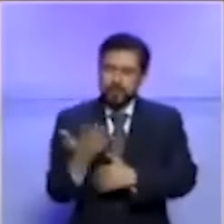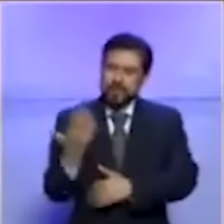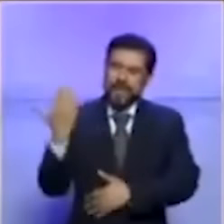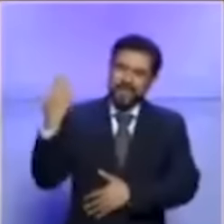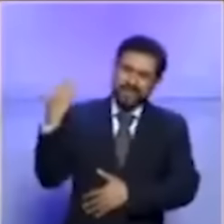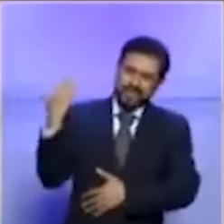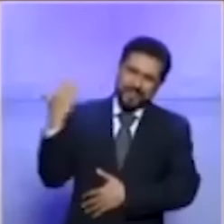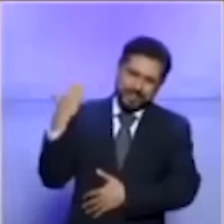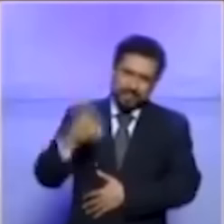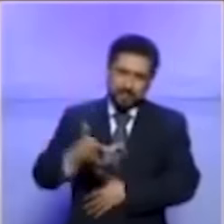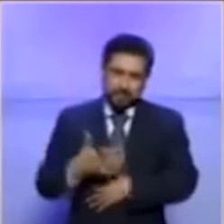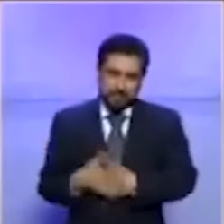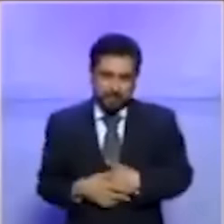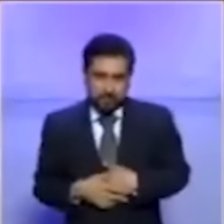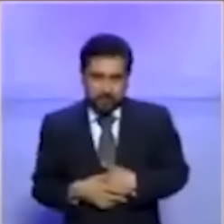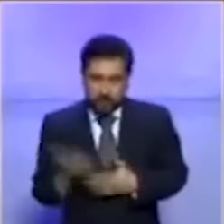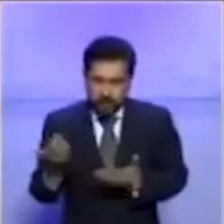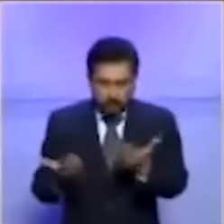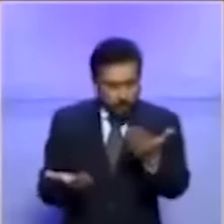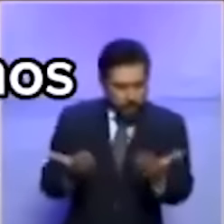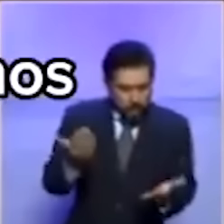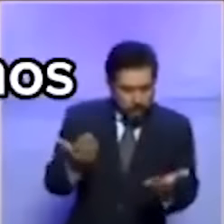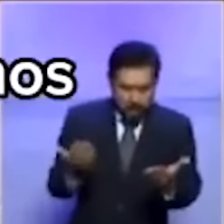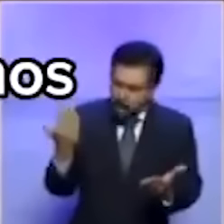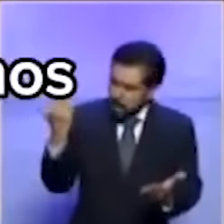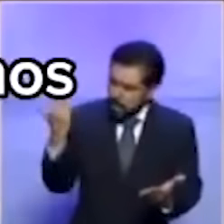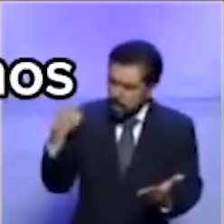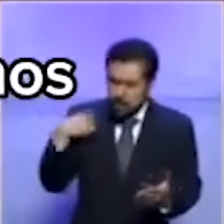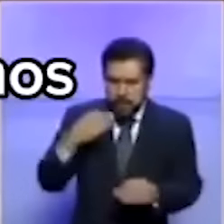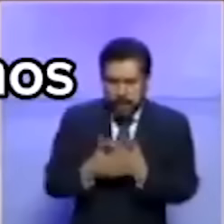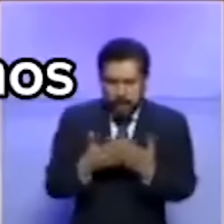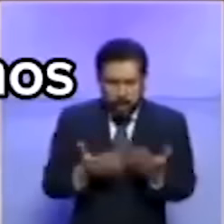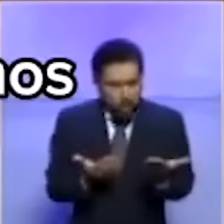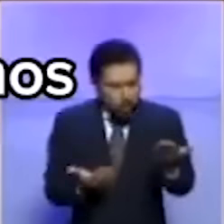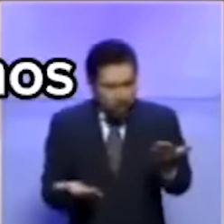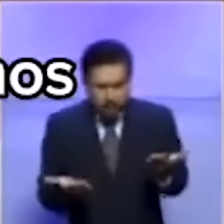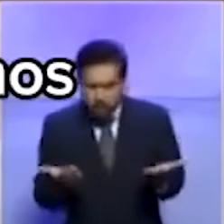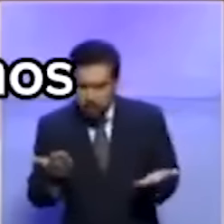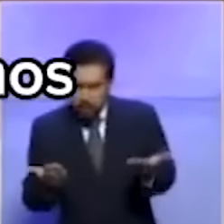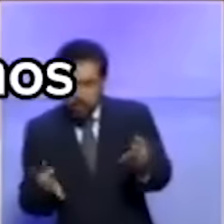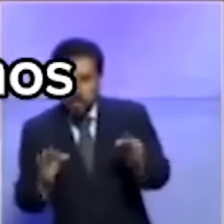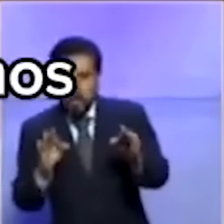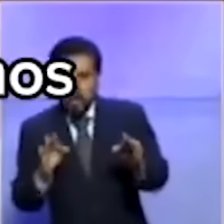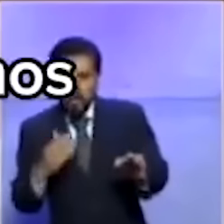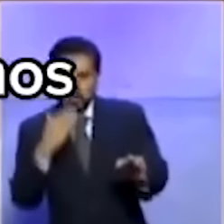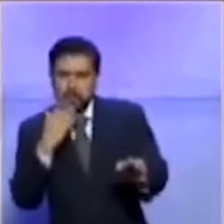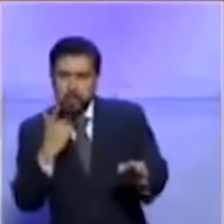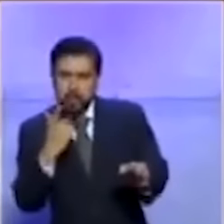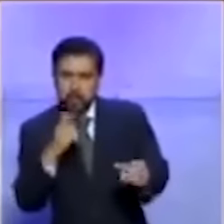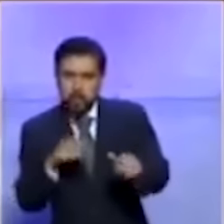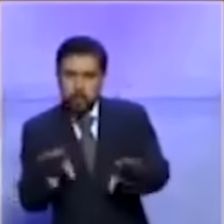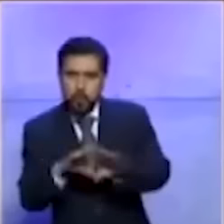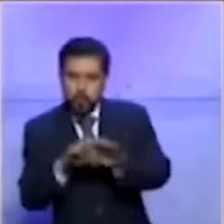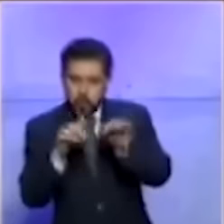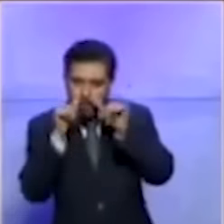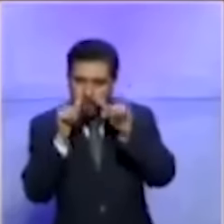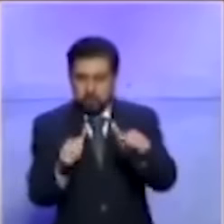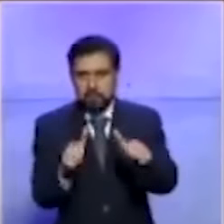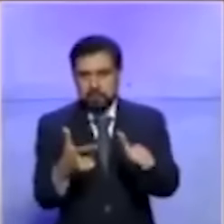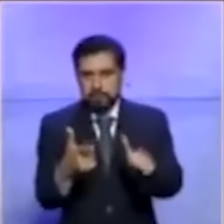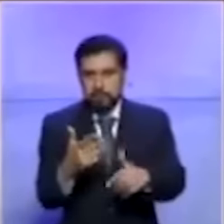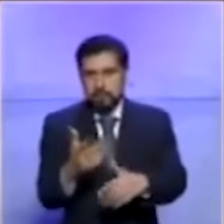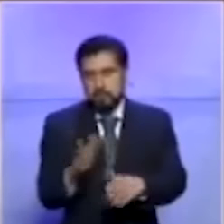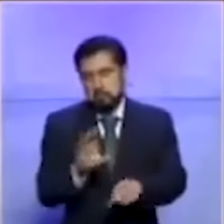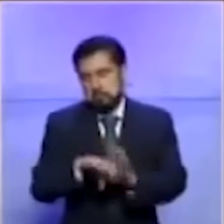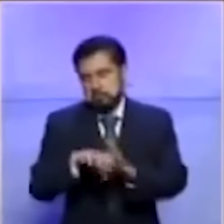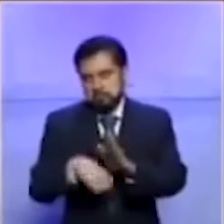anteriores Y con esto se vuelve evidente la situación nunca vista en la cual vivimos este